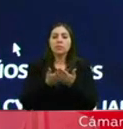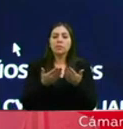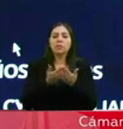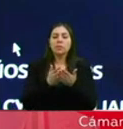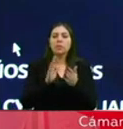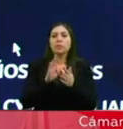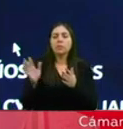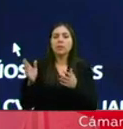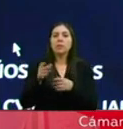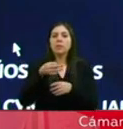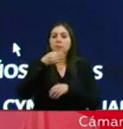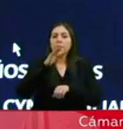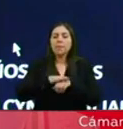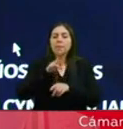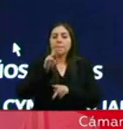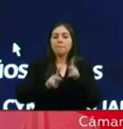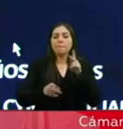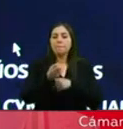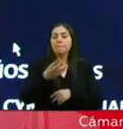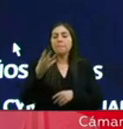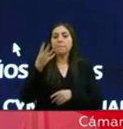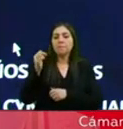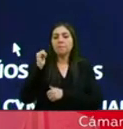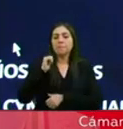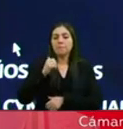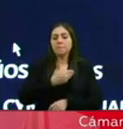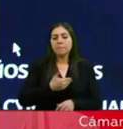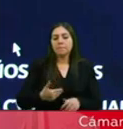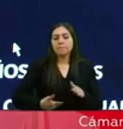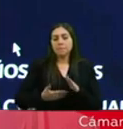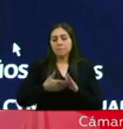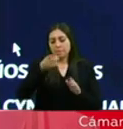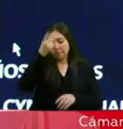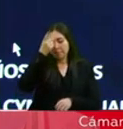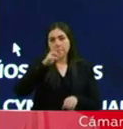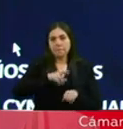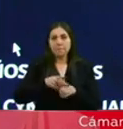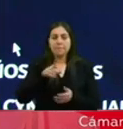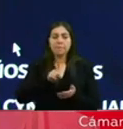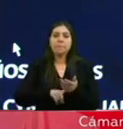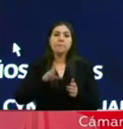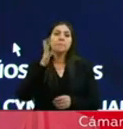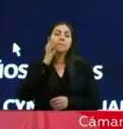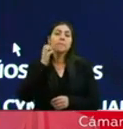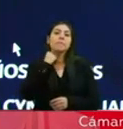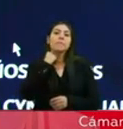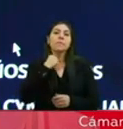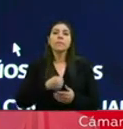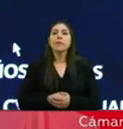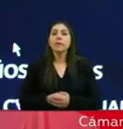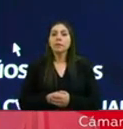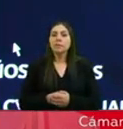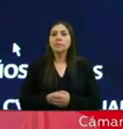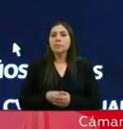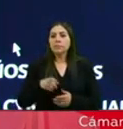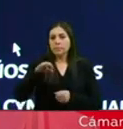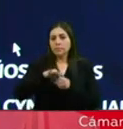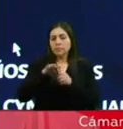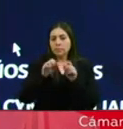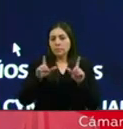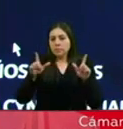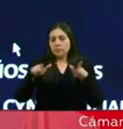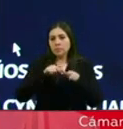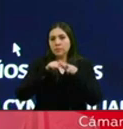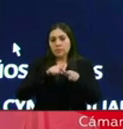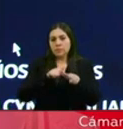o o esa aliada del gobierno eh quienes deben estar muy contentos con la posibilidad de reelección deben ser las